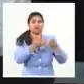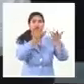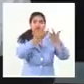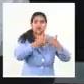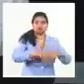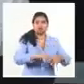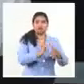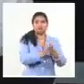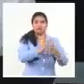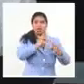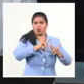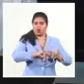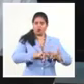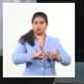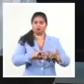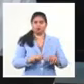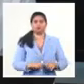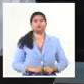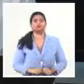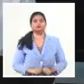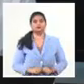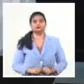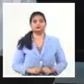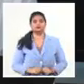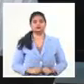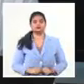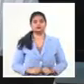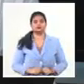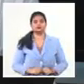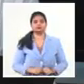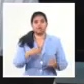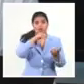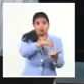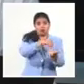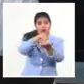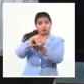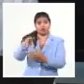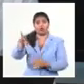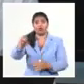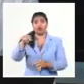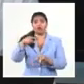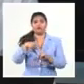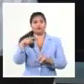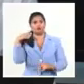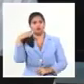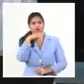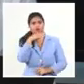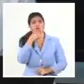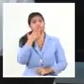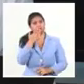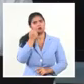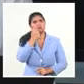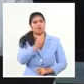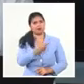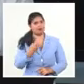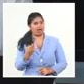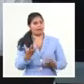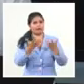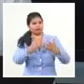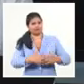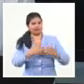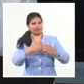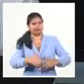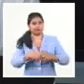en generación distribuida con nuevas tecnologías. Por lo tanto, una parte importante del aporte que